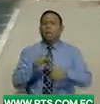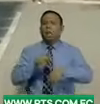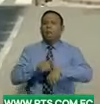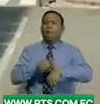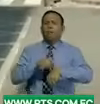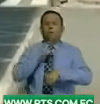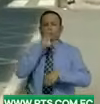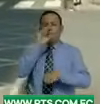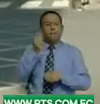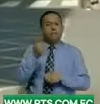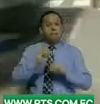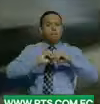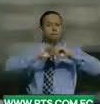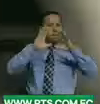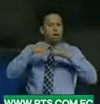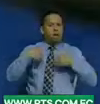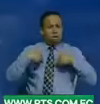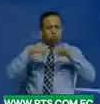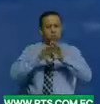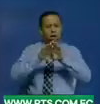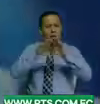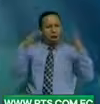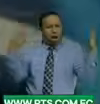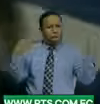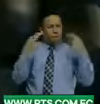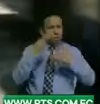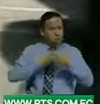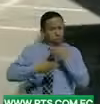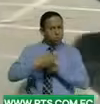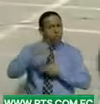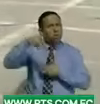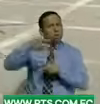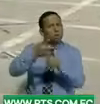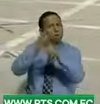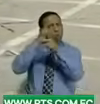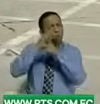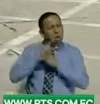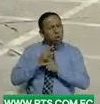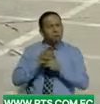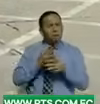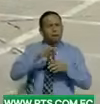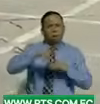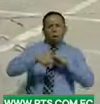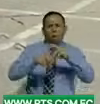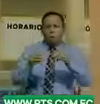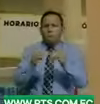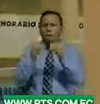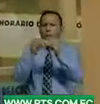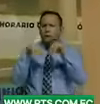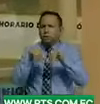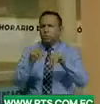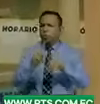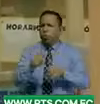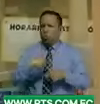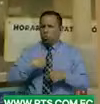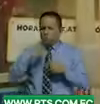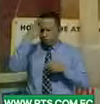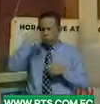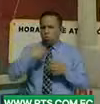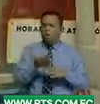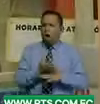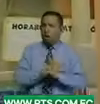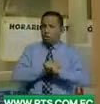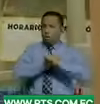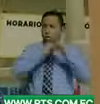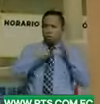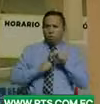abrimos todo por la temporada, pero necesitamos protección. Después van a ser los otros locales por aquí. Yo soy una ciudadana más que pasé por aquí en la